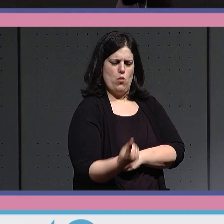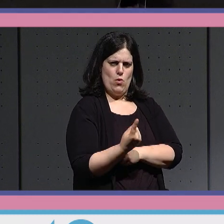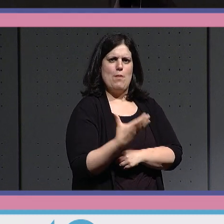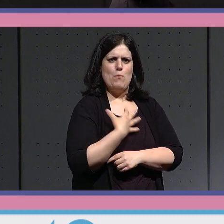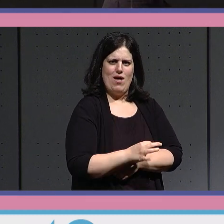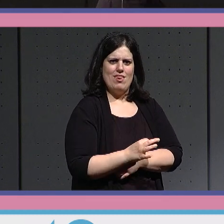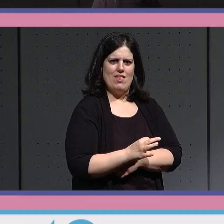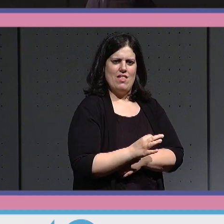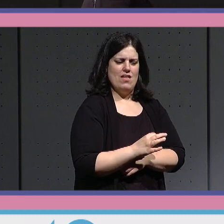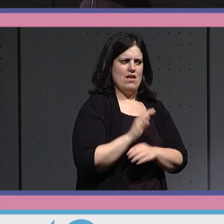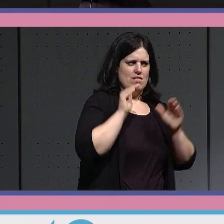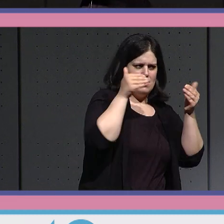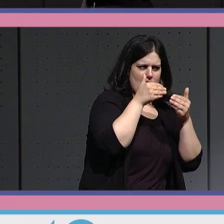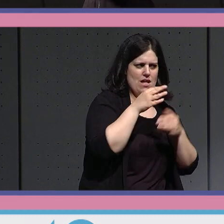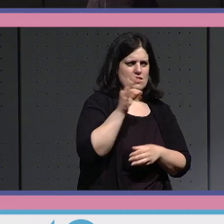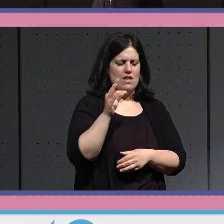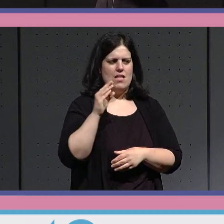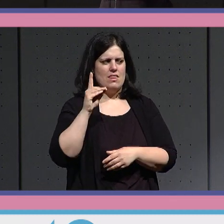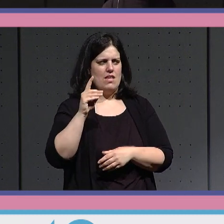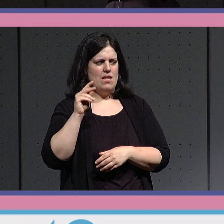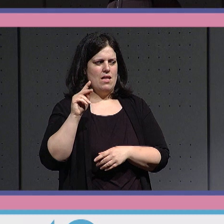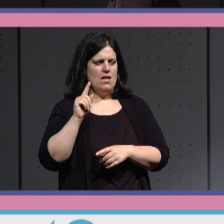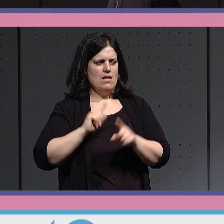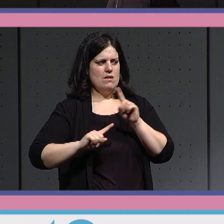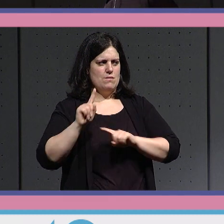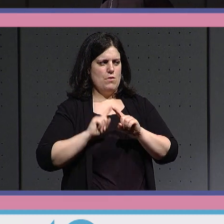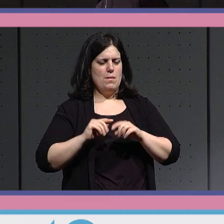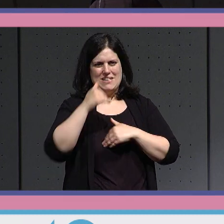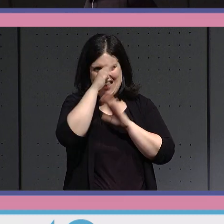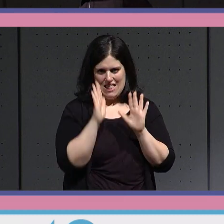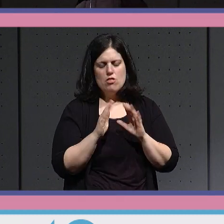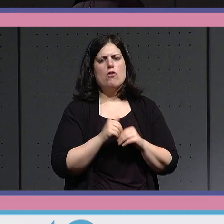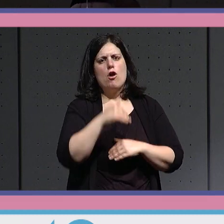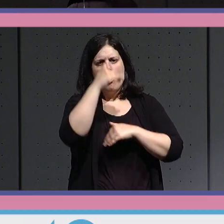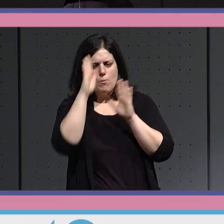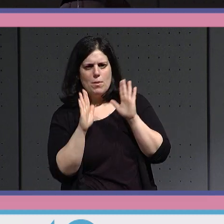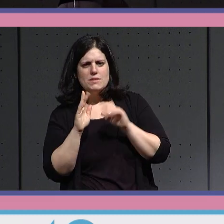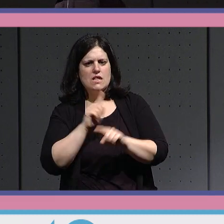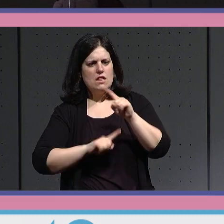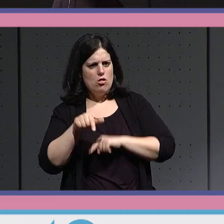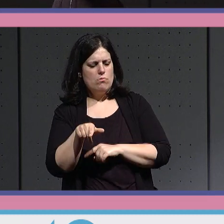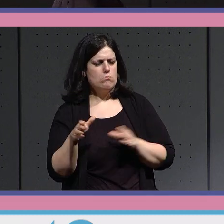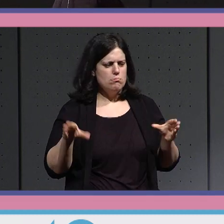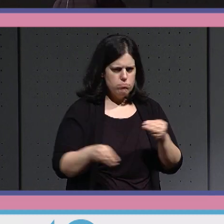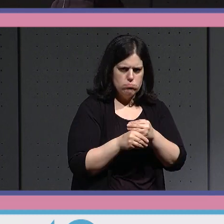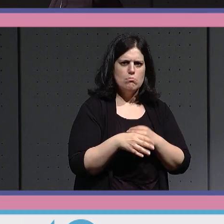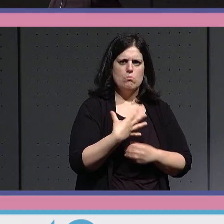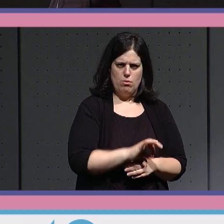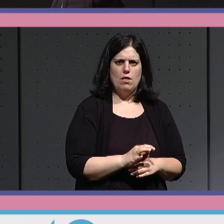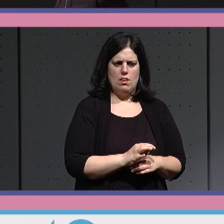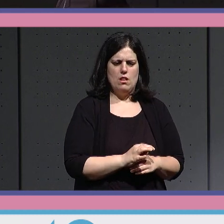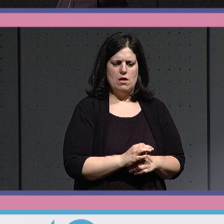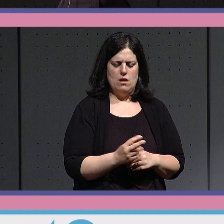posible. Puedes tener incluso la aparición completa del TDAH en una persona con TEA. Precisamente si ambos son trastornos